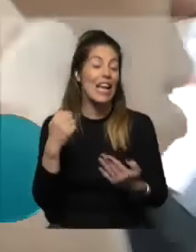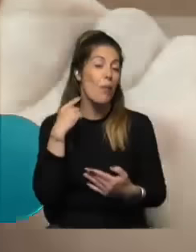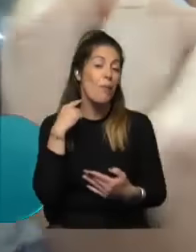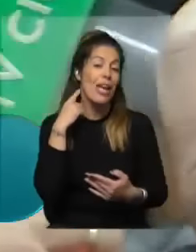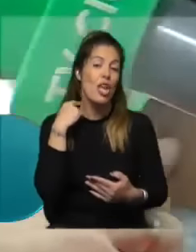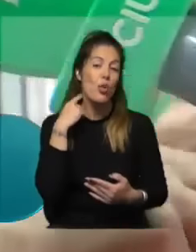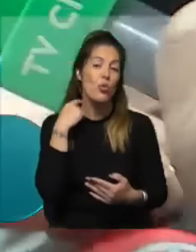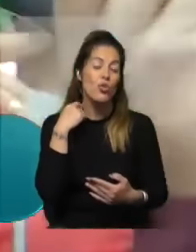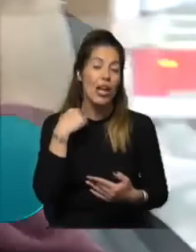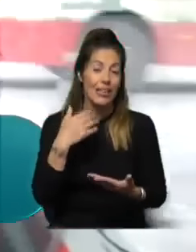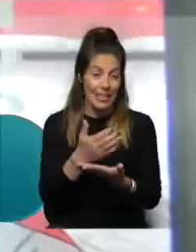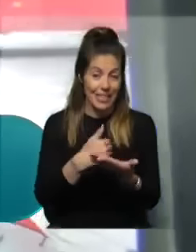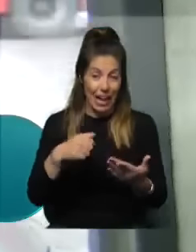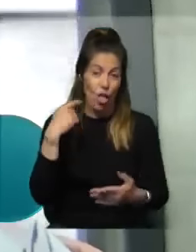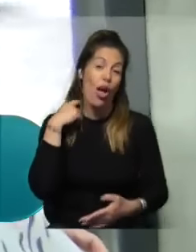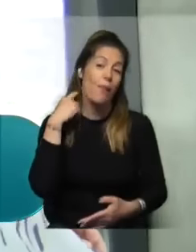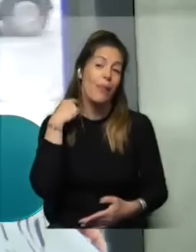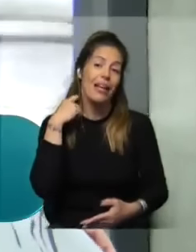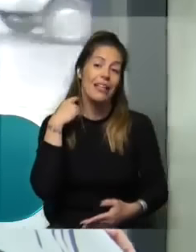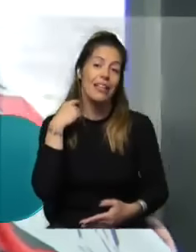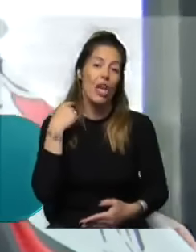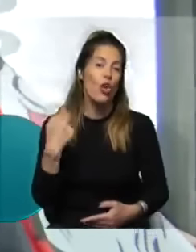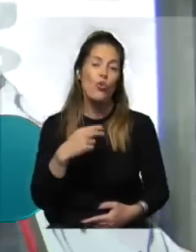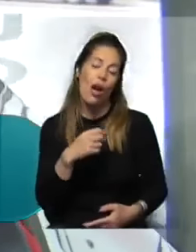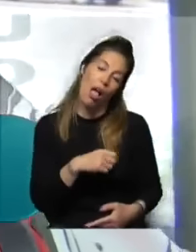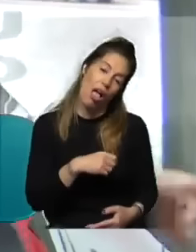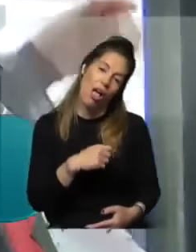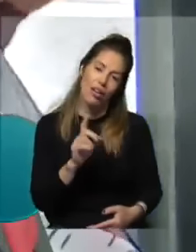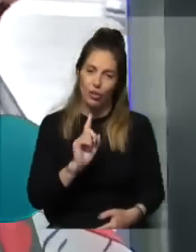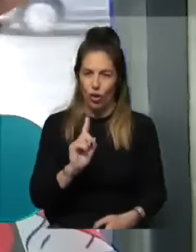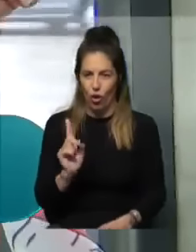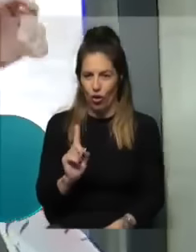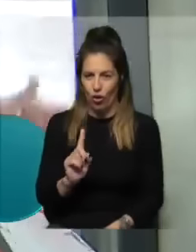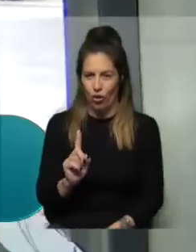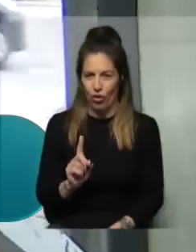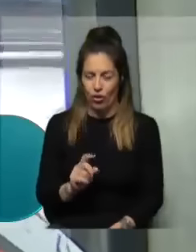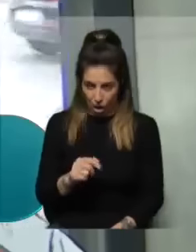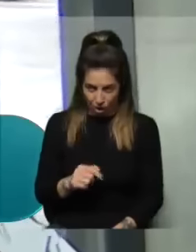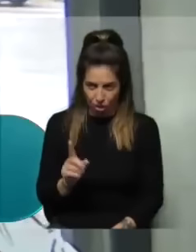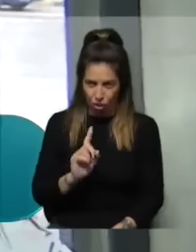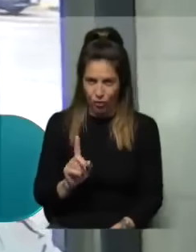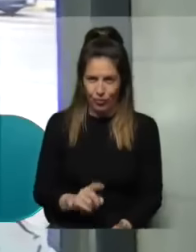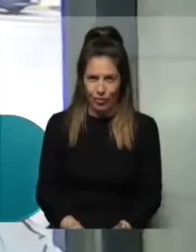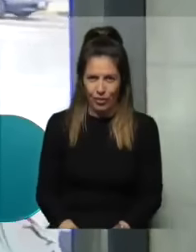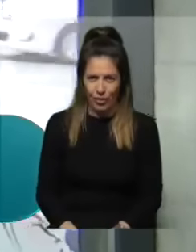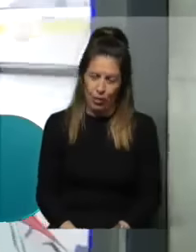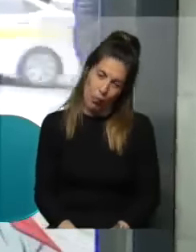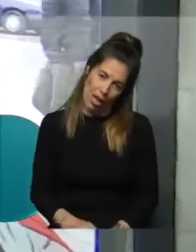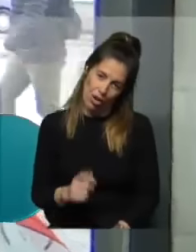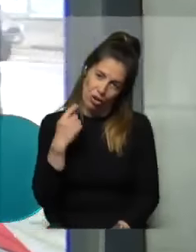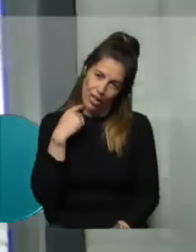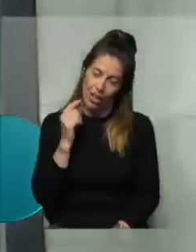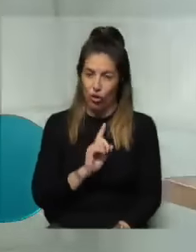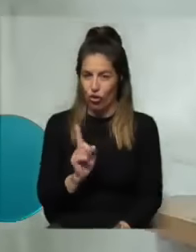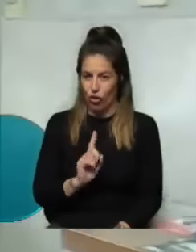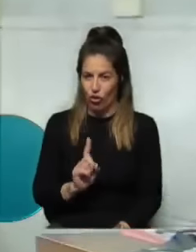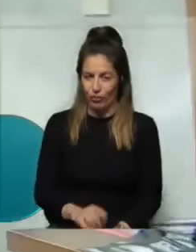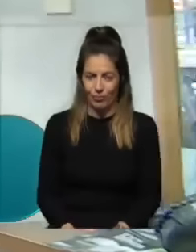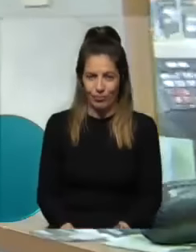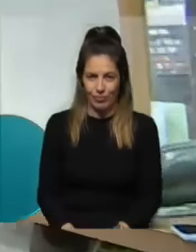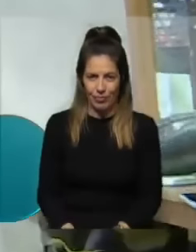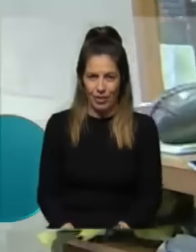Te has sacado la pelusa acá, viste, la tenés inclinado. Nunca tuerzas la cabeza así. Claro, nunca hacer así. Digamos. No, así, para el costado, así. Nunca hagas eso,